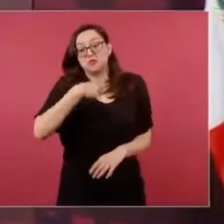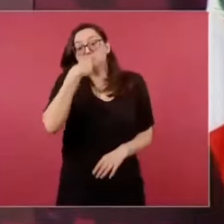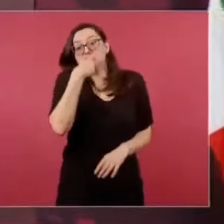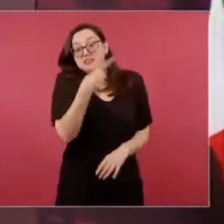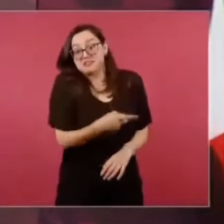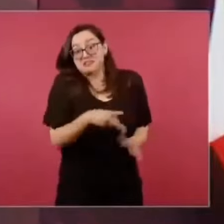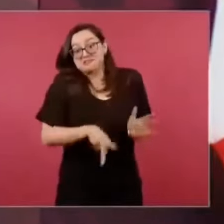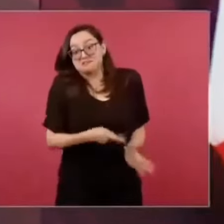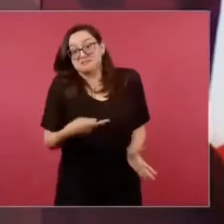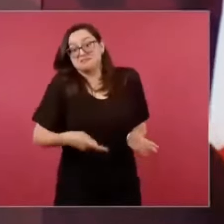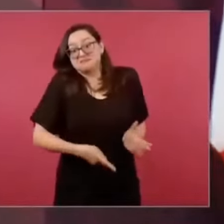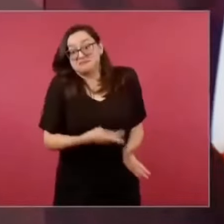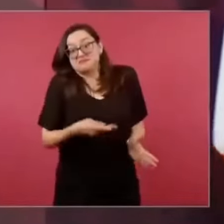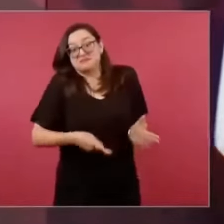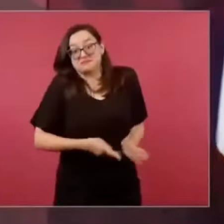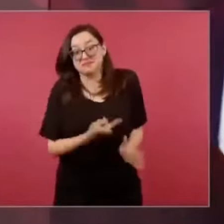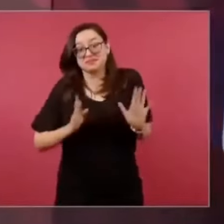Entonces,